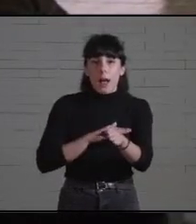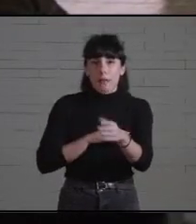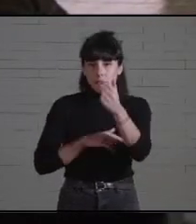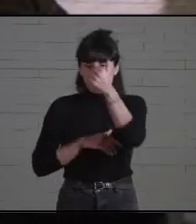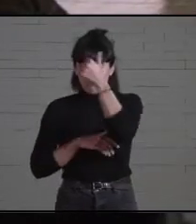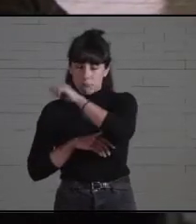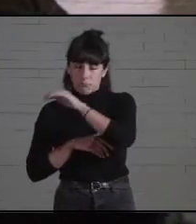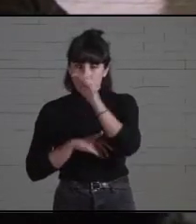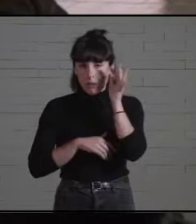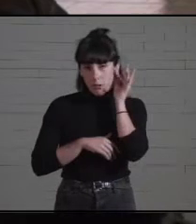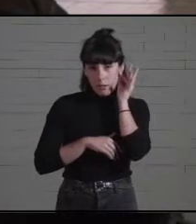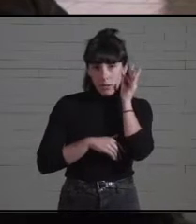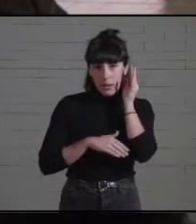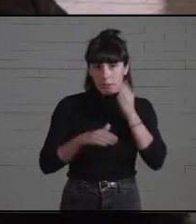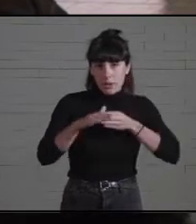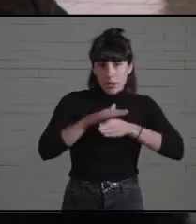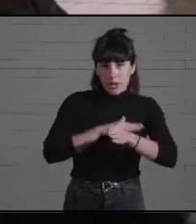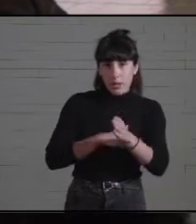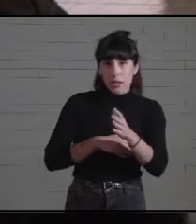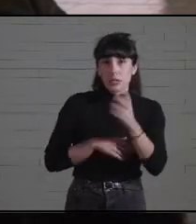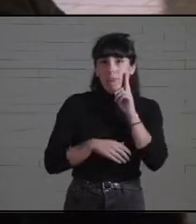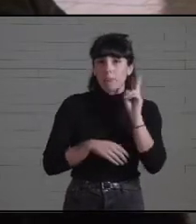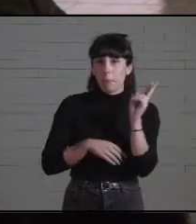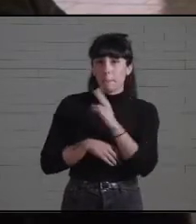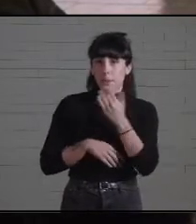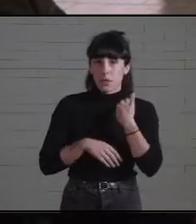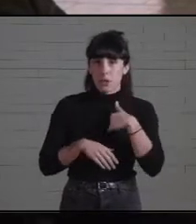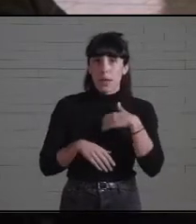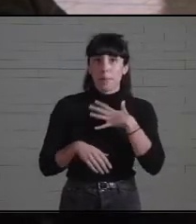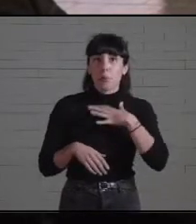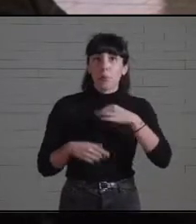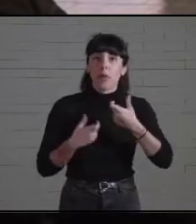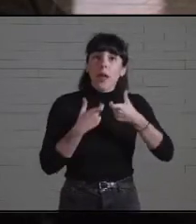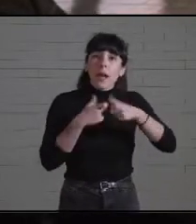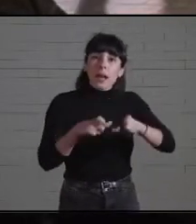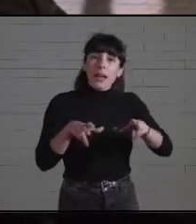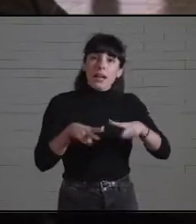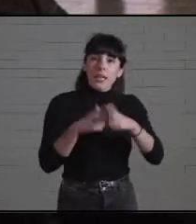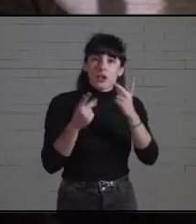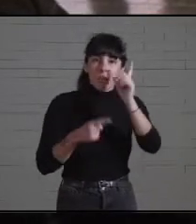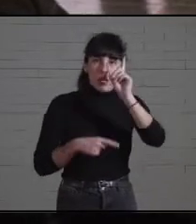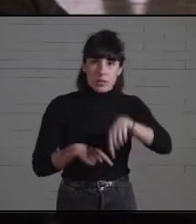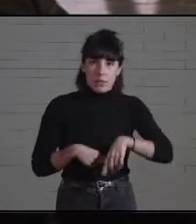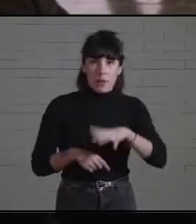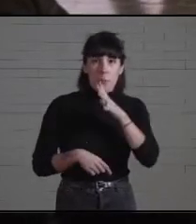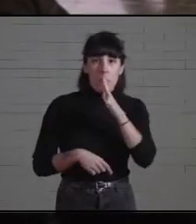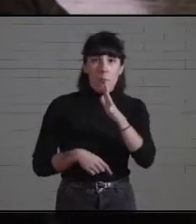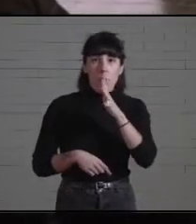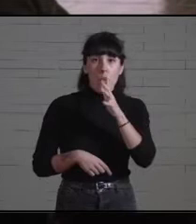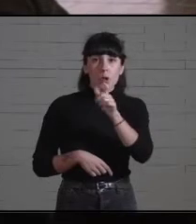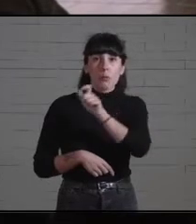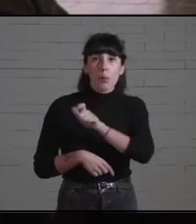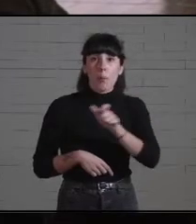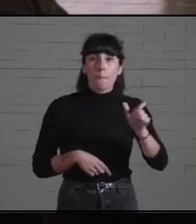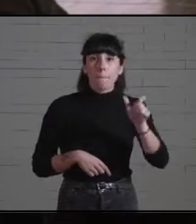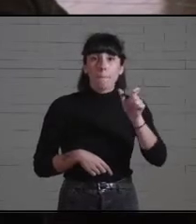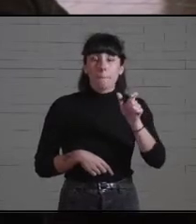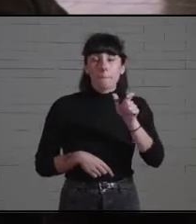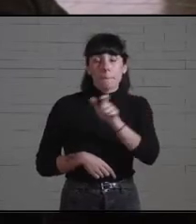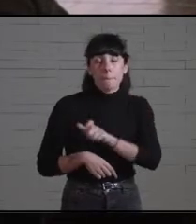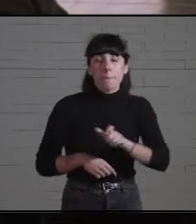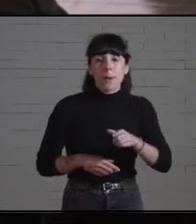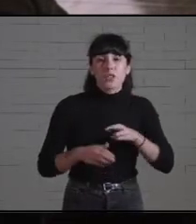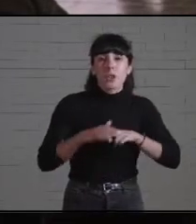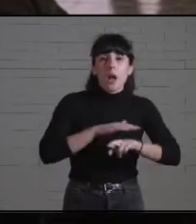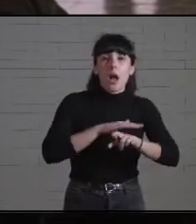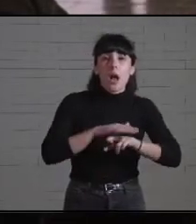en su acceso, como ya hemos visto, pero también de clase social, porque las personas con menos recursos educativos acceden menos